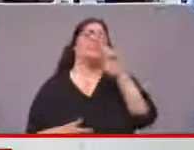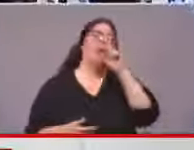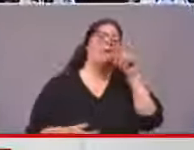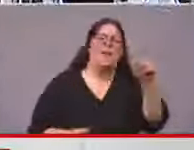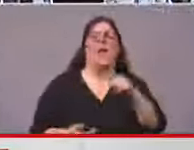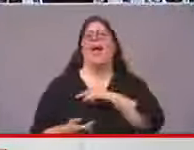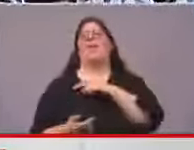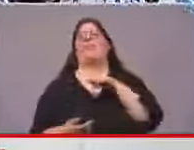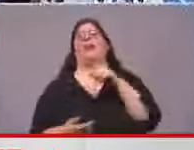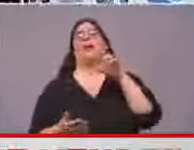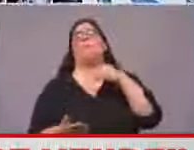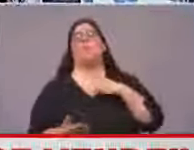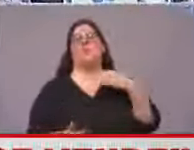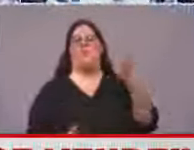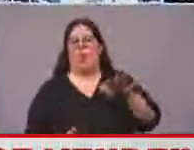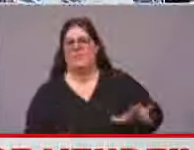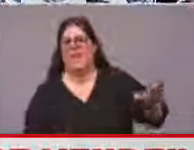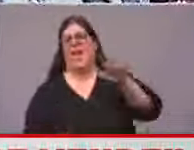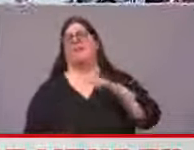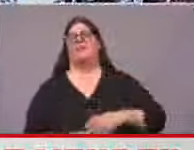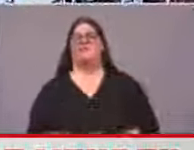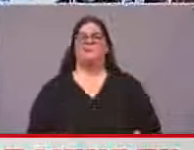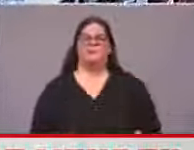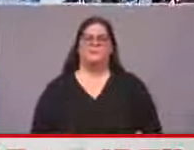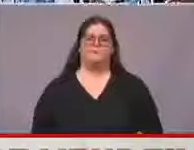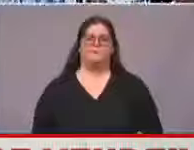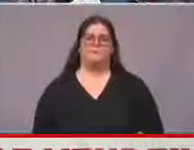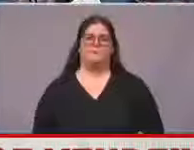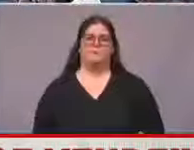Plata y de la provincia de Buenos Aires.